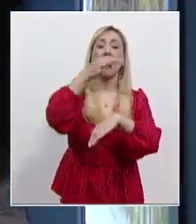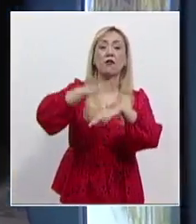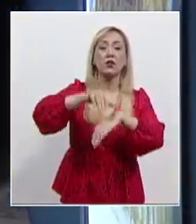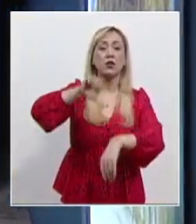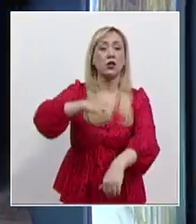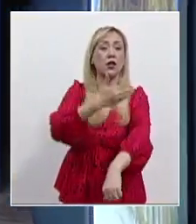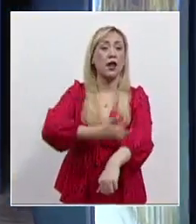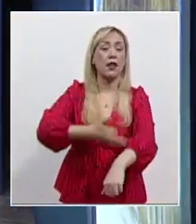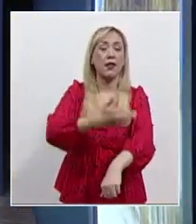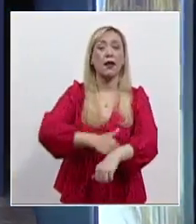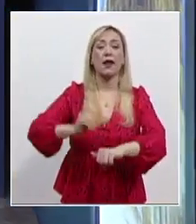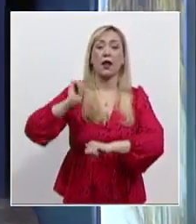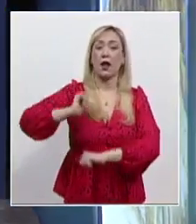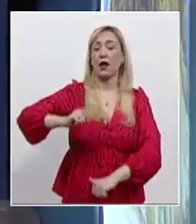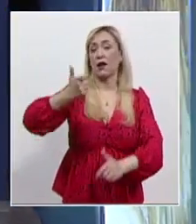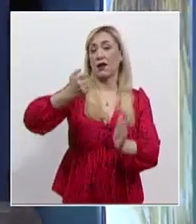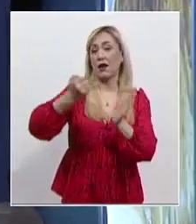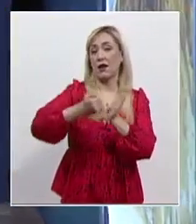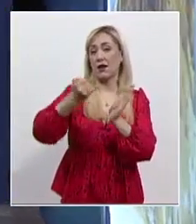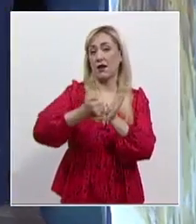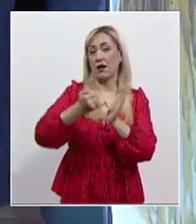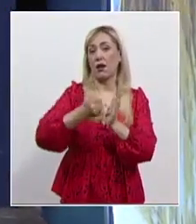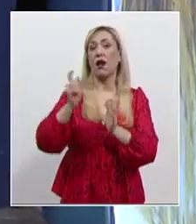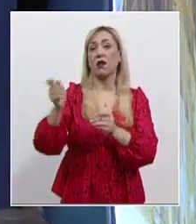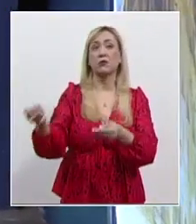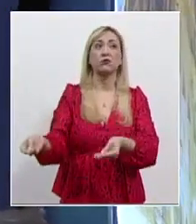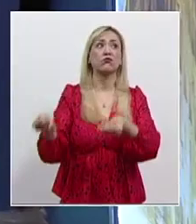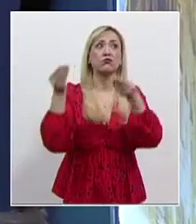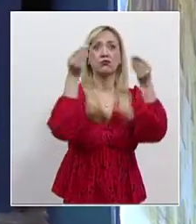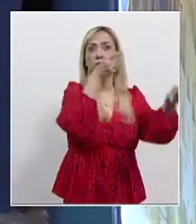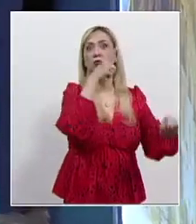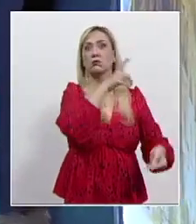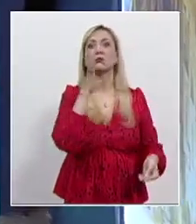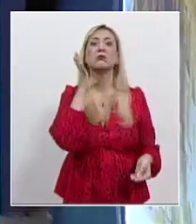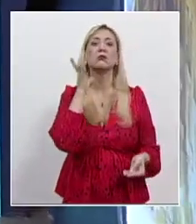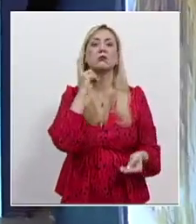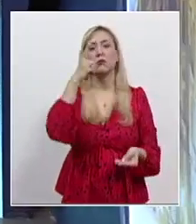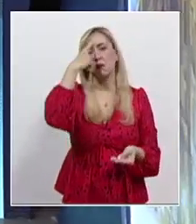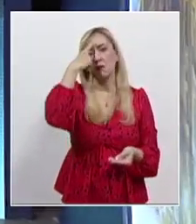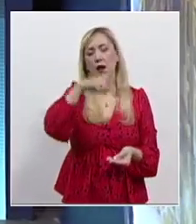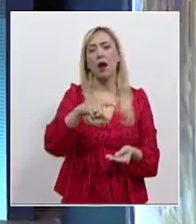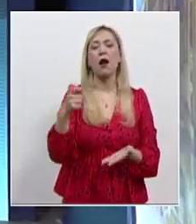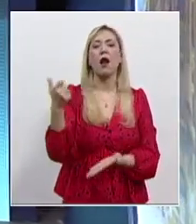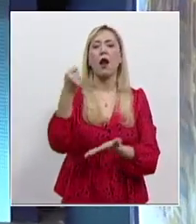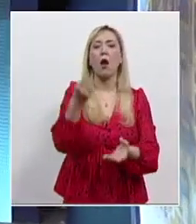el secretario de Hacienda entregará al Congreso de la Unión el paquete económico para